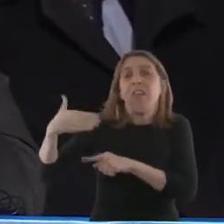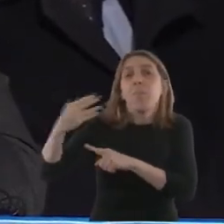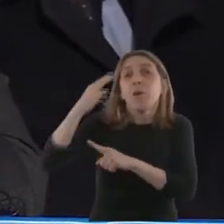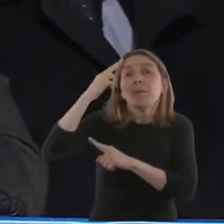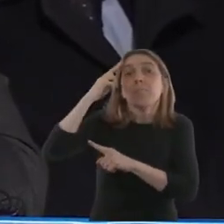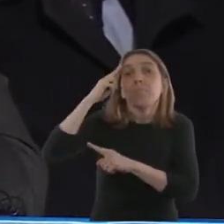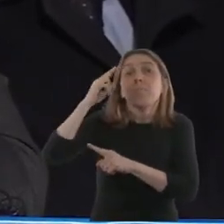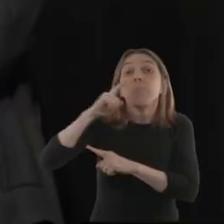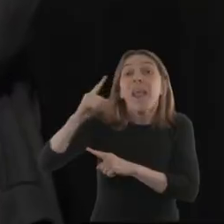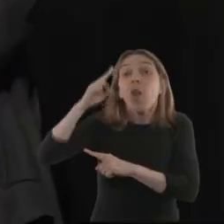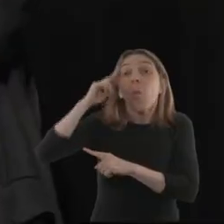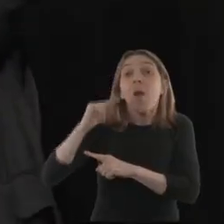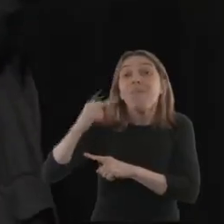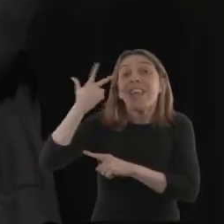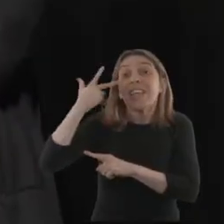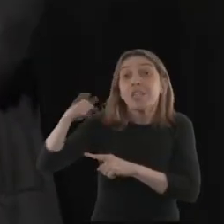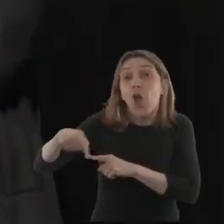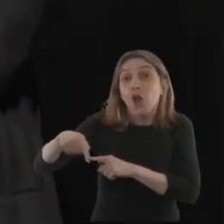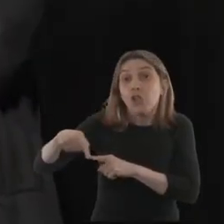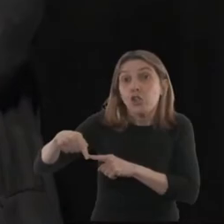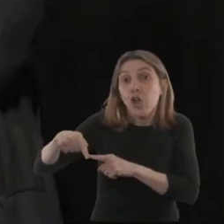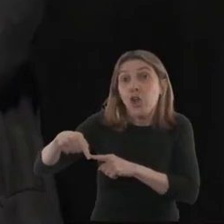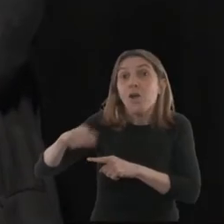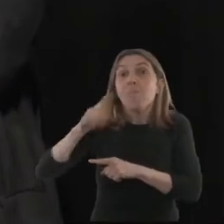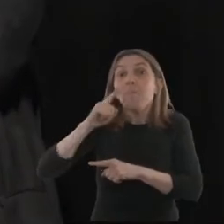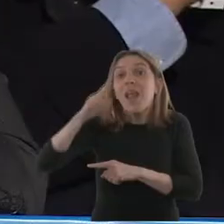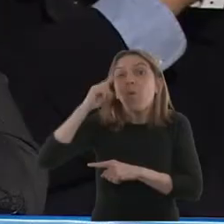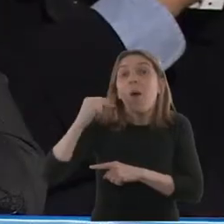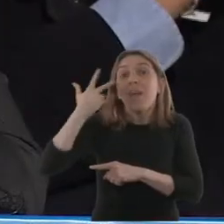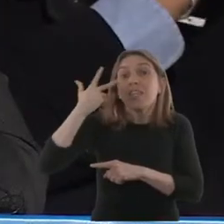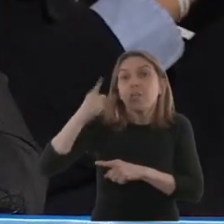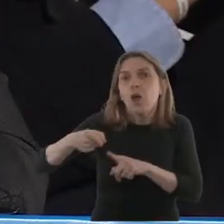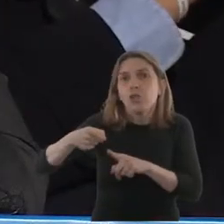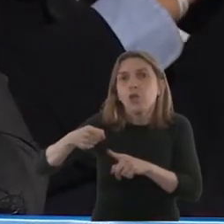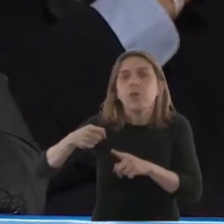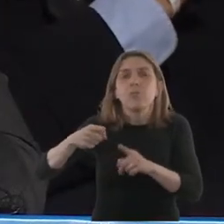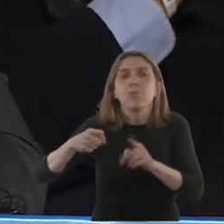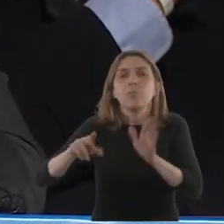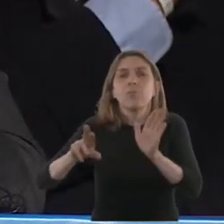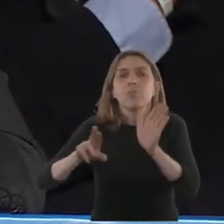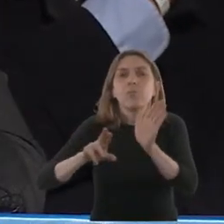y abrazamos instantáneamente la reforma universitaria